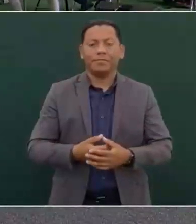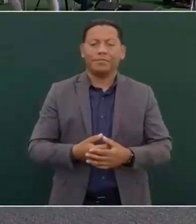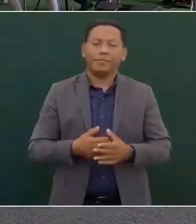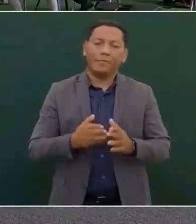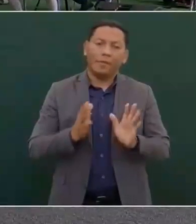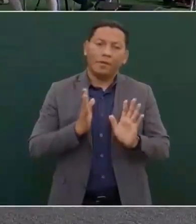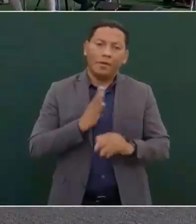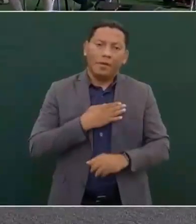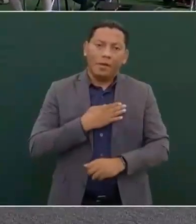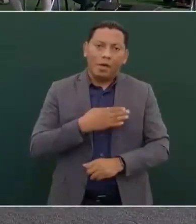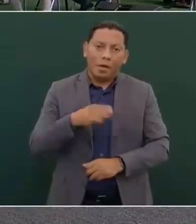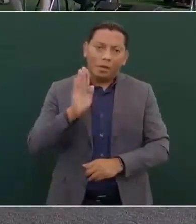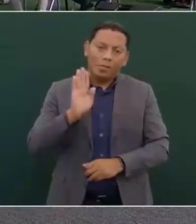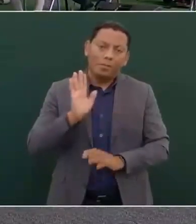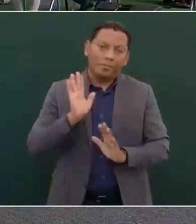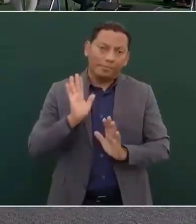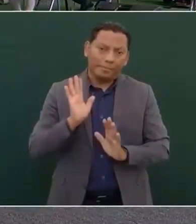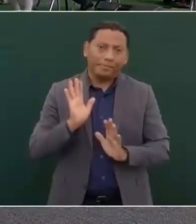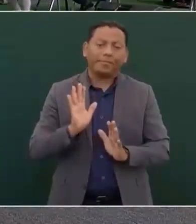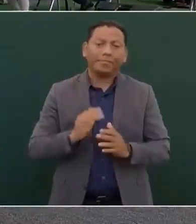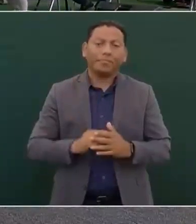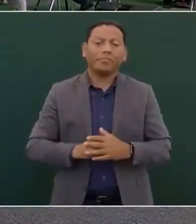bueno,